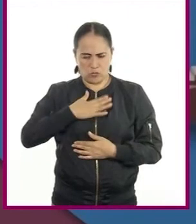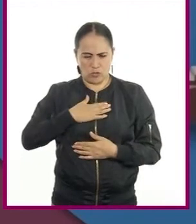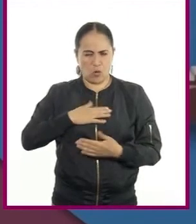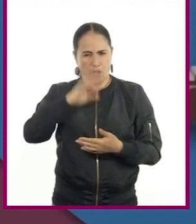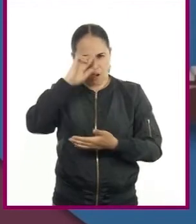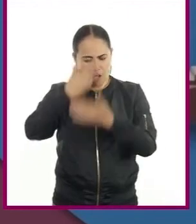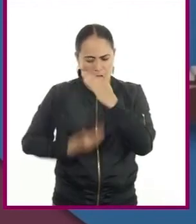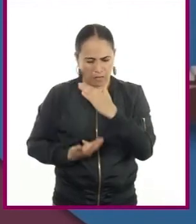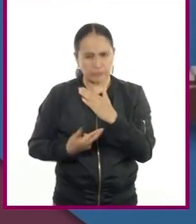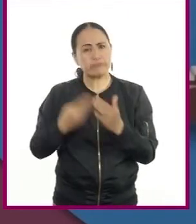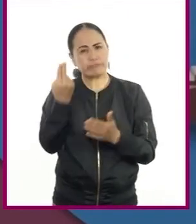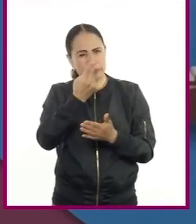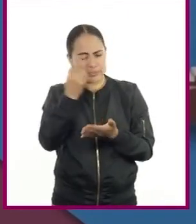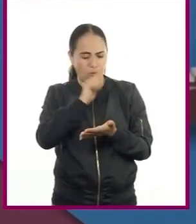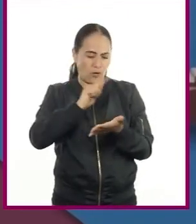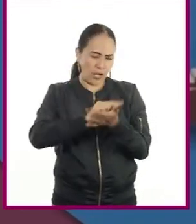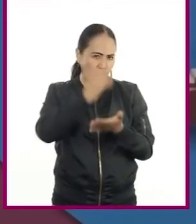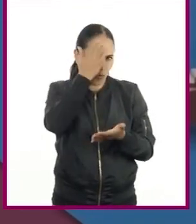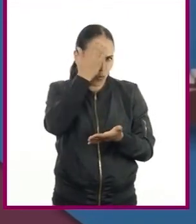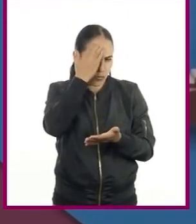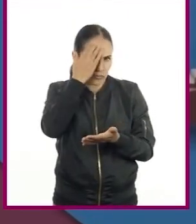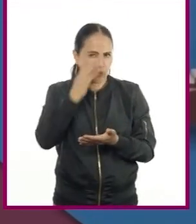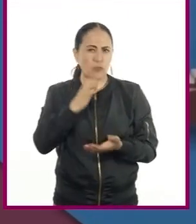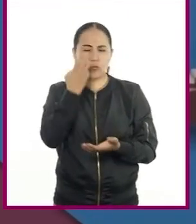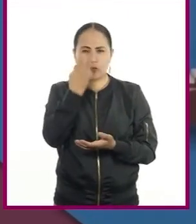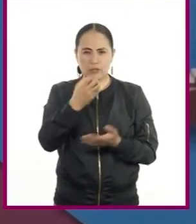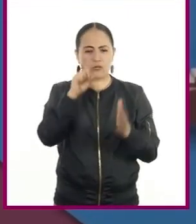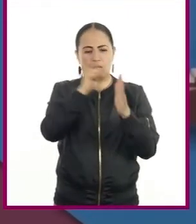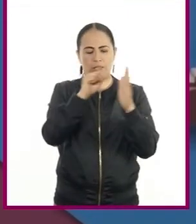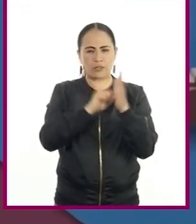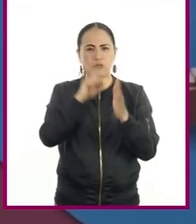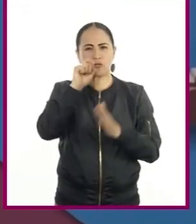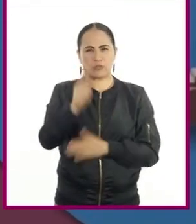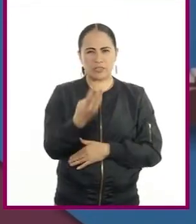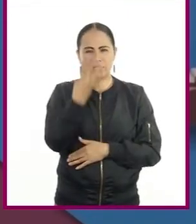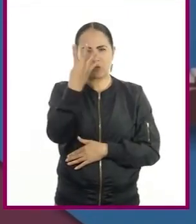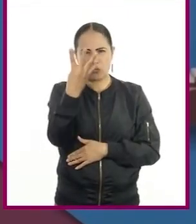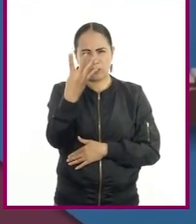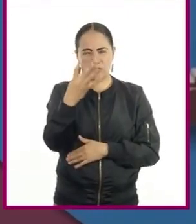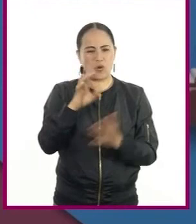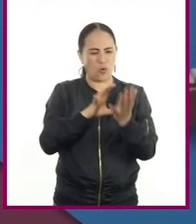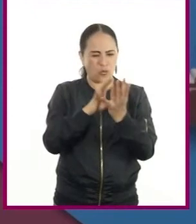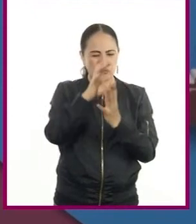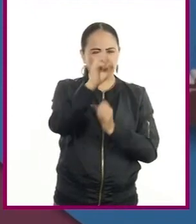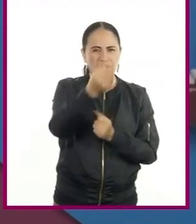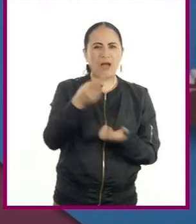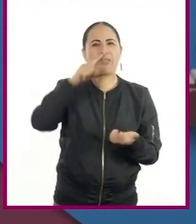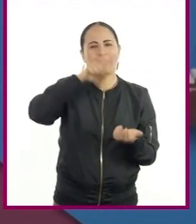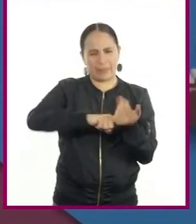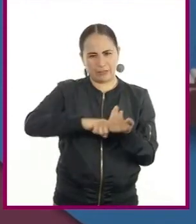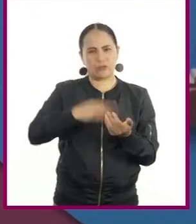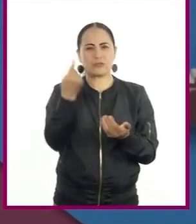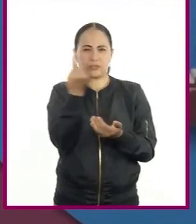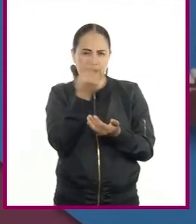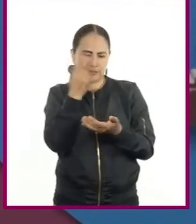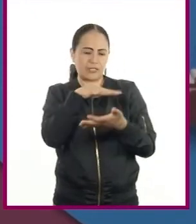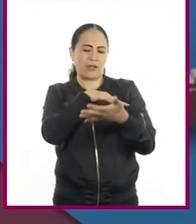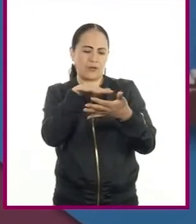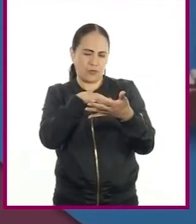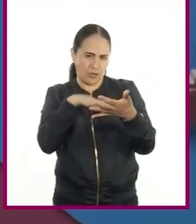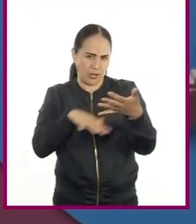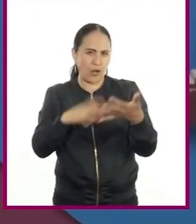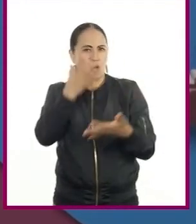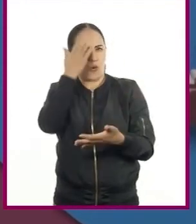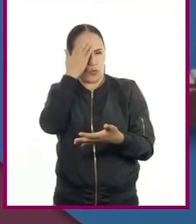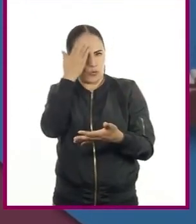ello, les recomiendo que lean los primeros 24 artículos de la Constitución Política de los Estados Unidos Mexicanos,